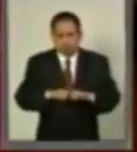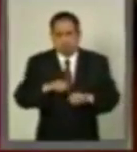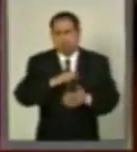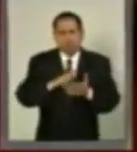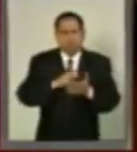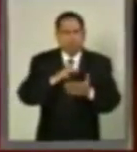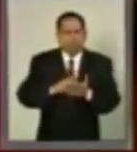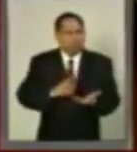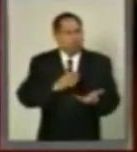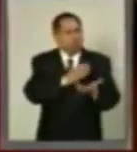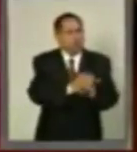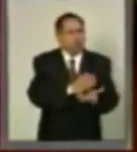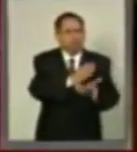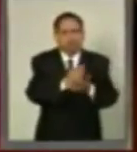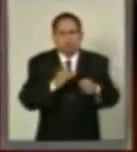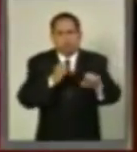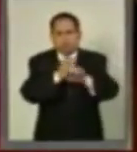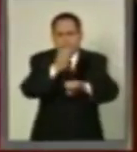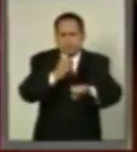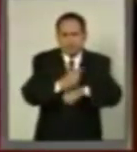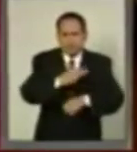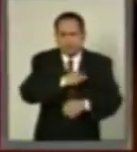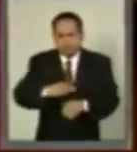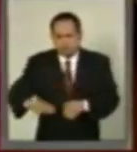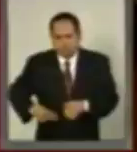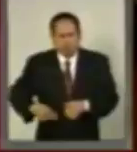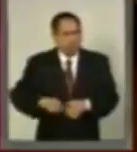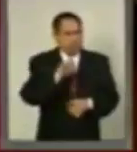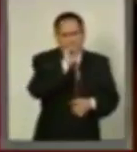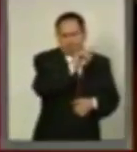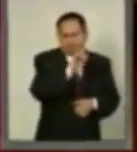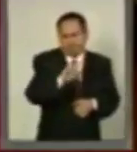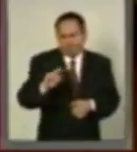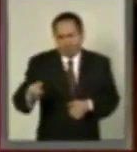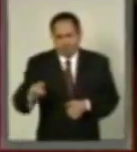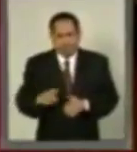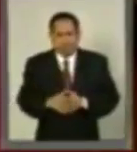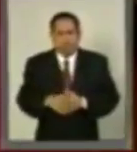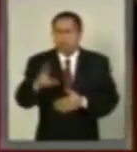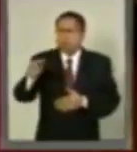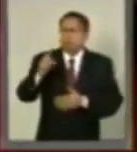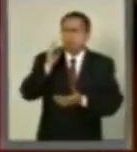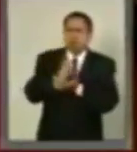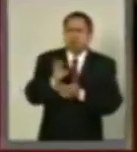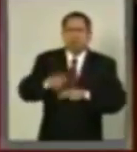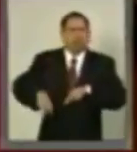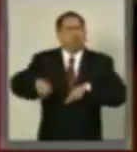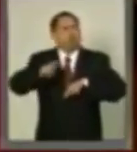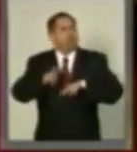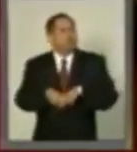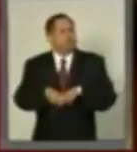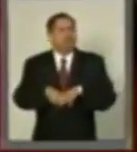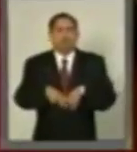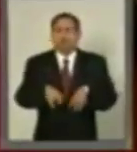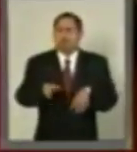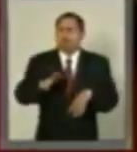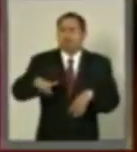acudimos a los estados y a los municipios. No solo estamos sentados